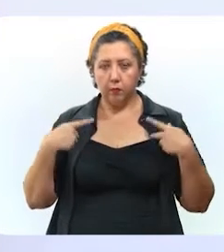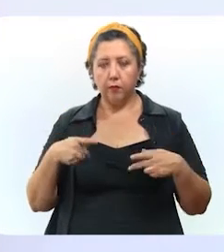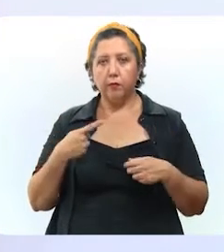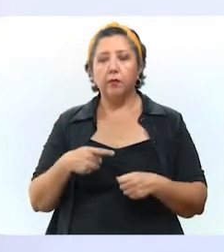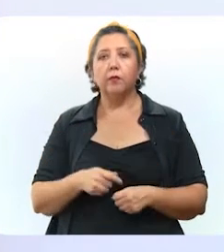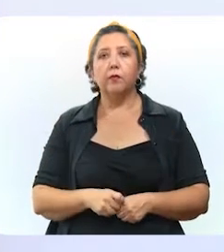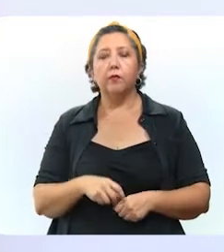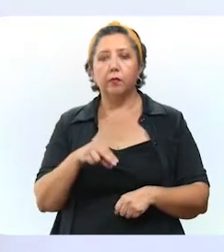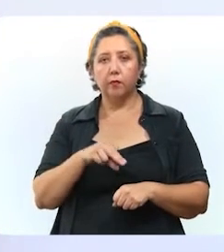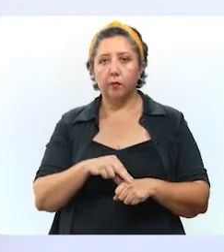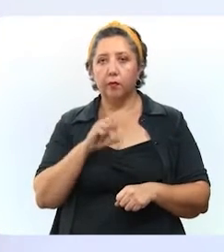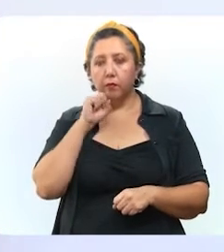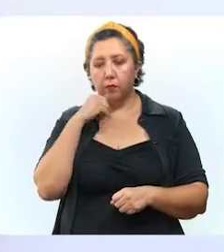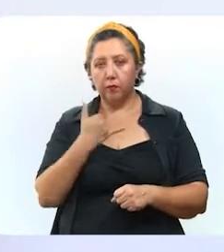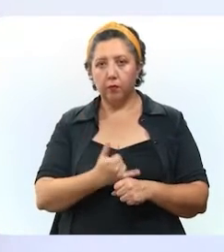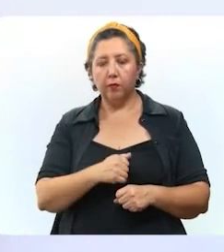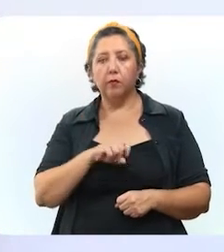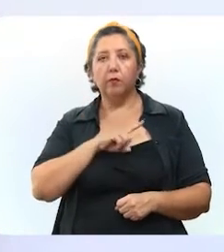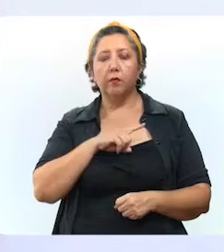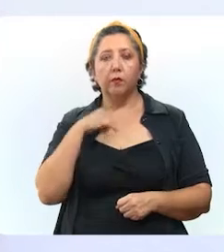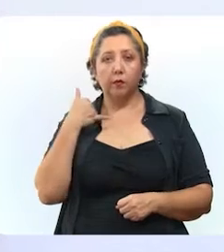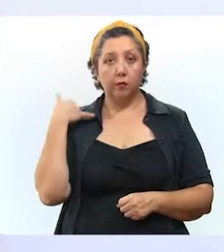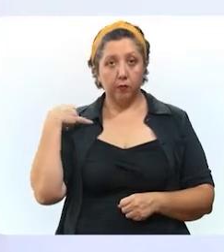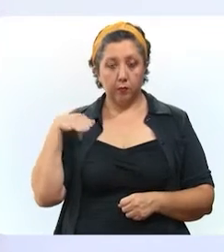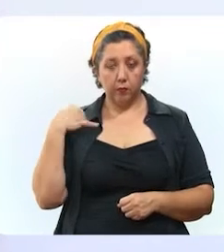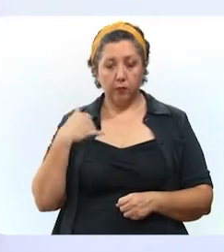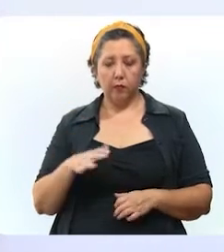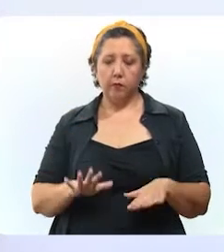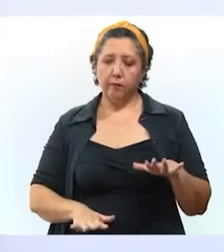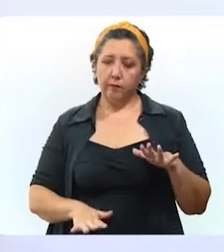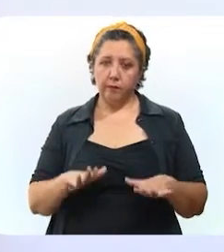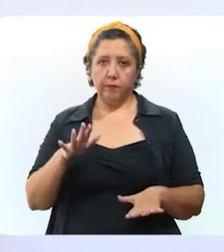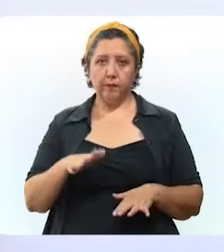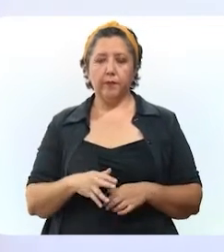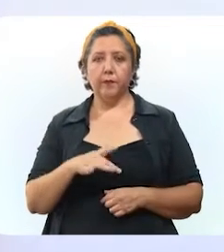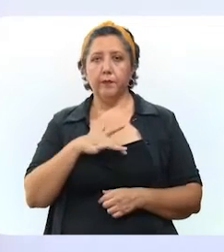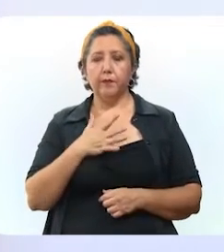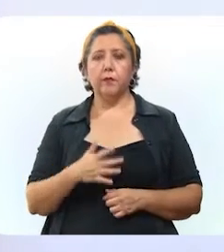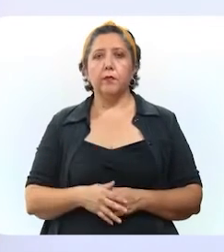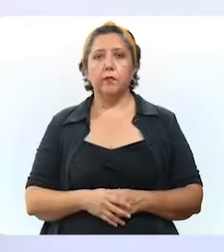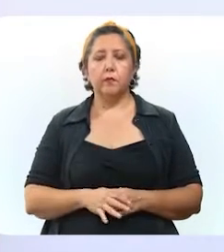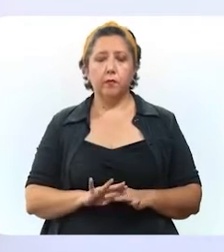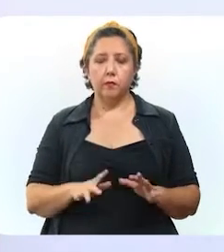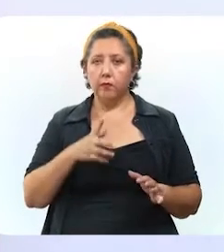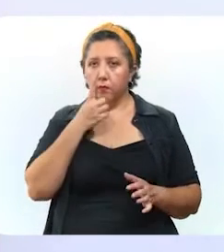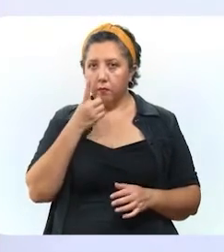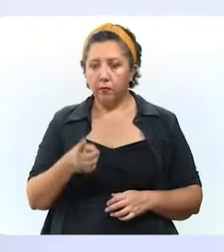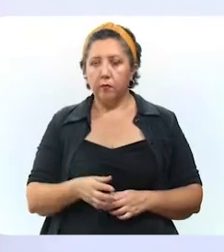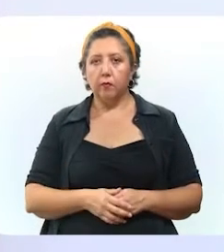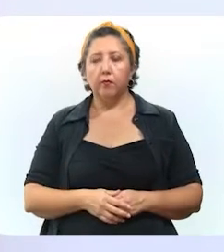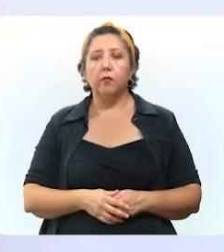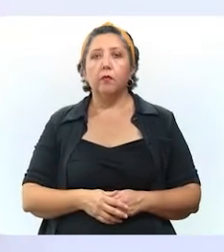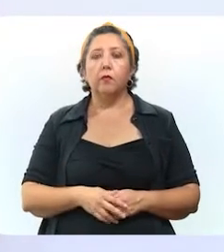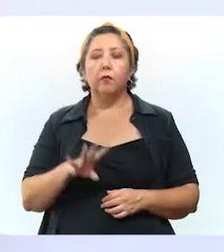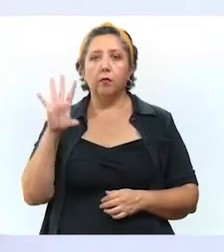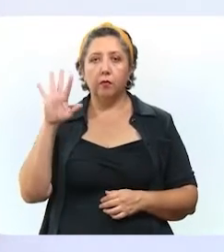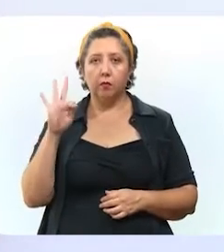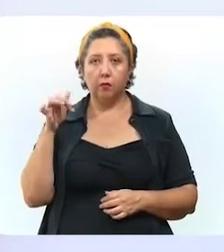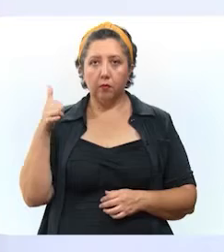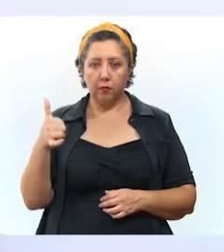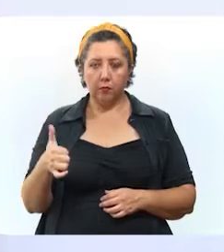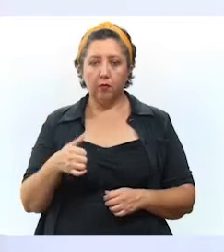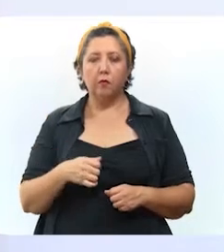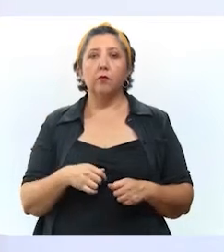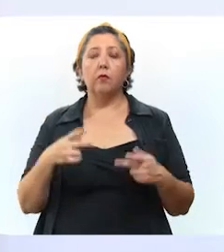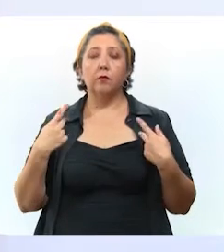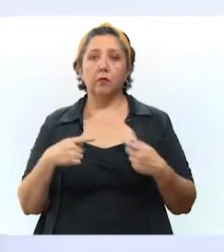monitoreados por el personal médico de los servicios de salud de Yucatán. Presentan síntomas leves. Como ya se mencionó, 46